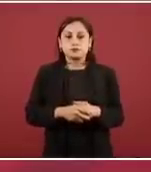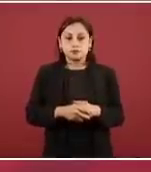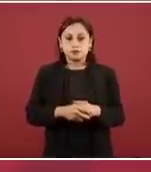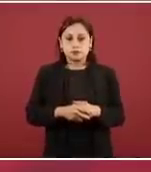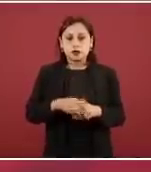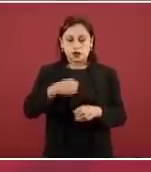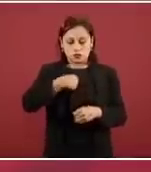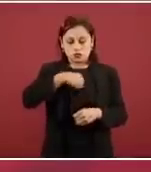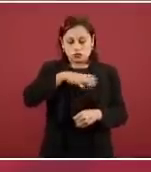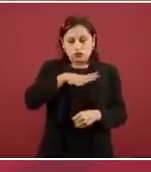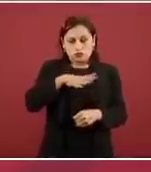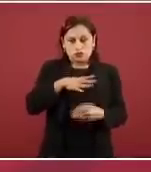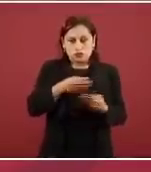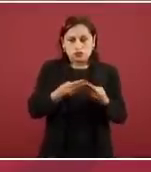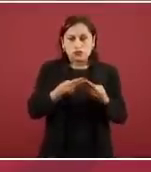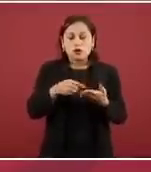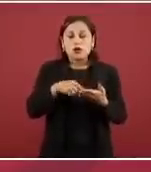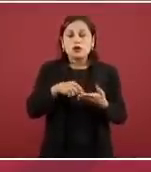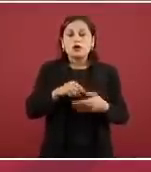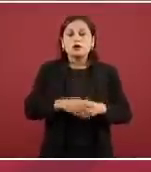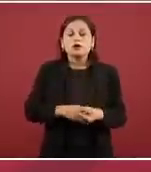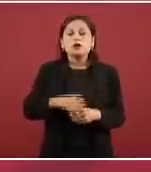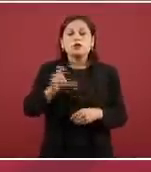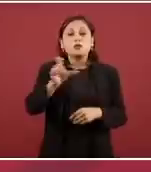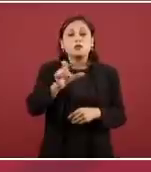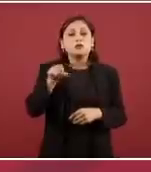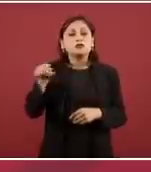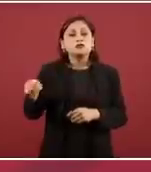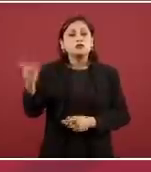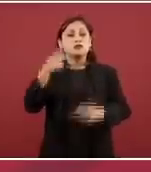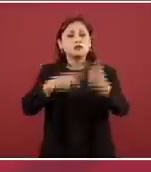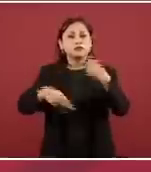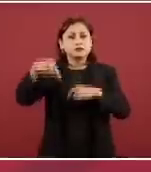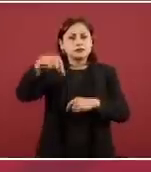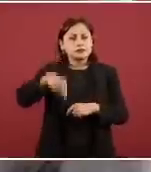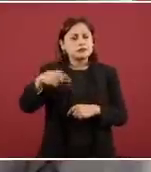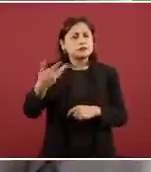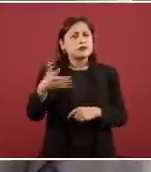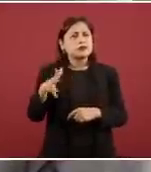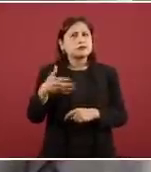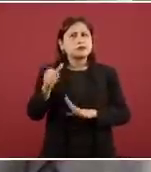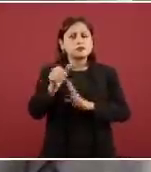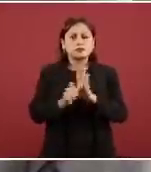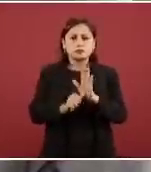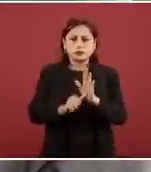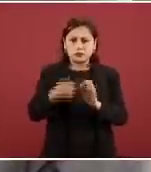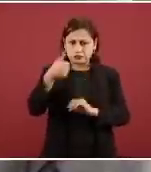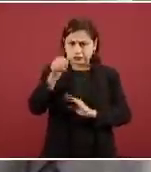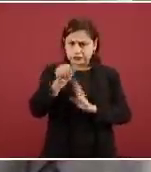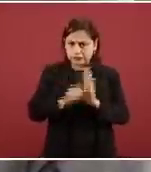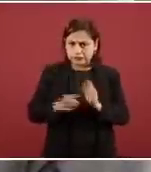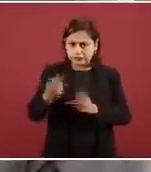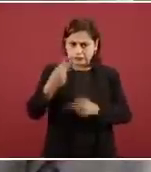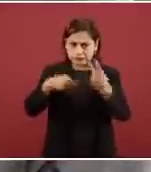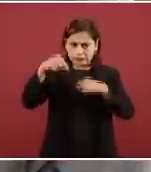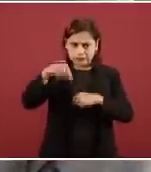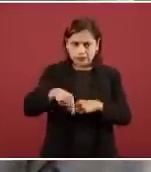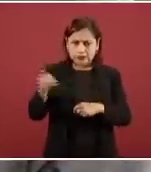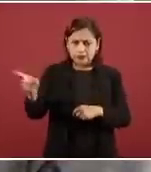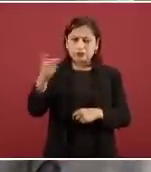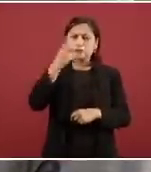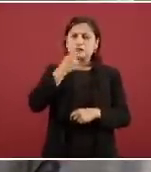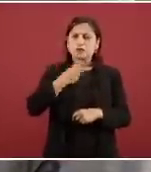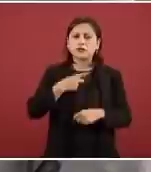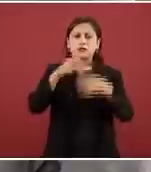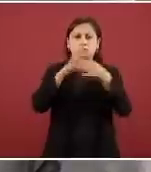poseo. Cuando planteaste tu tema, hace como 6 meses, sí, más o menos. Sí,